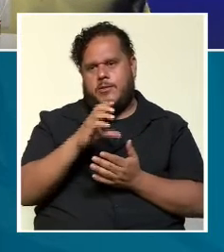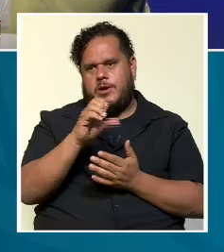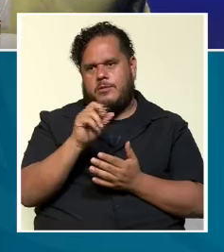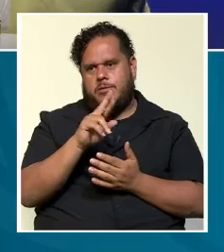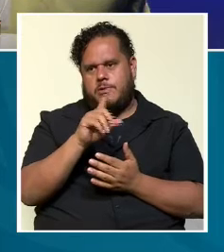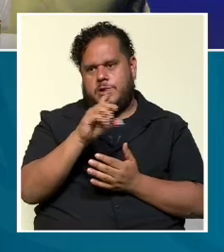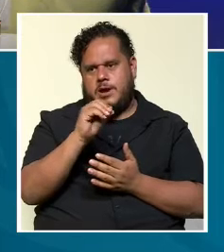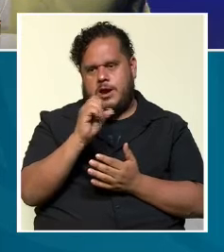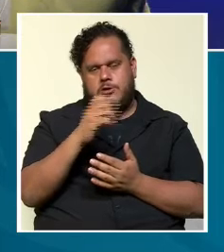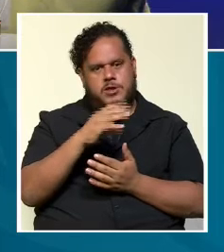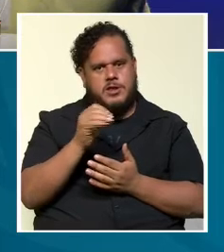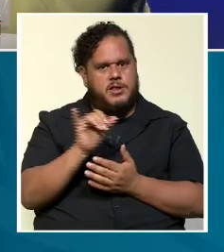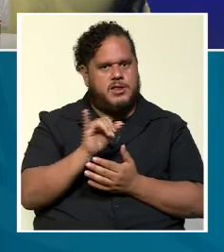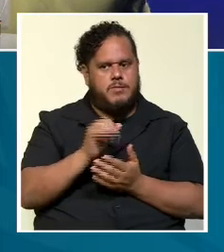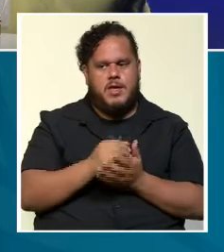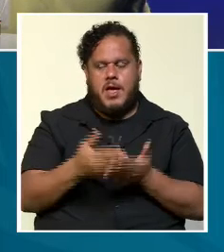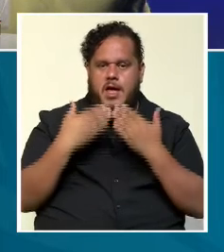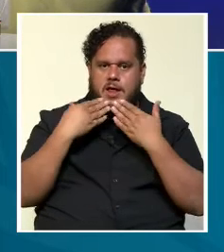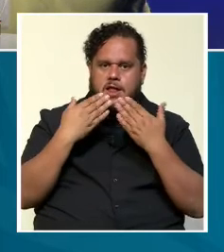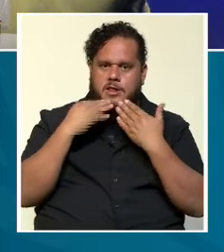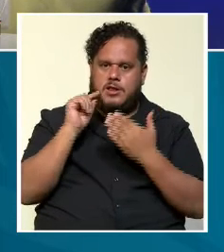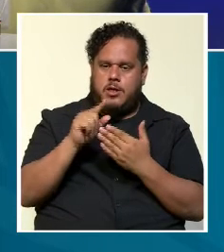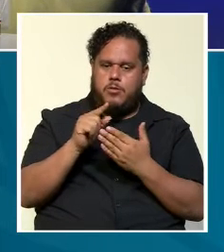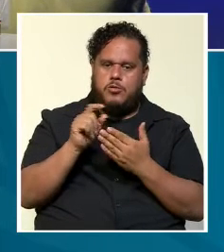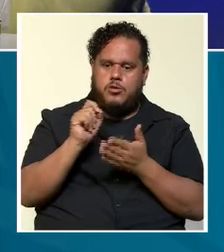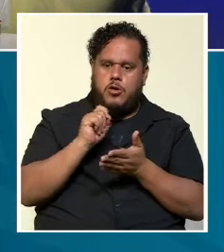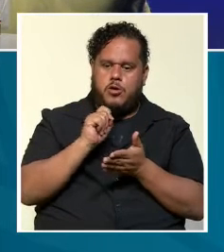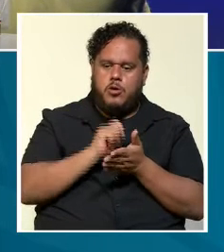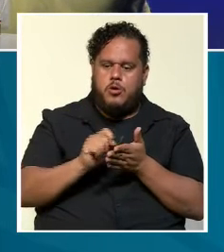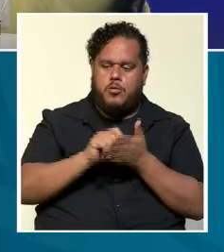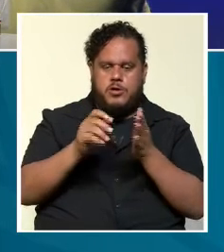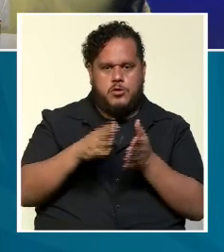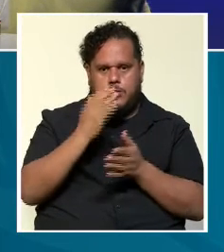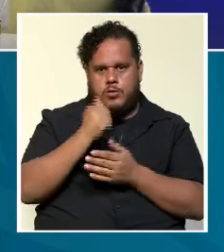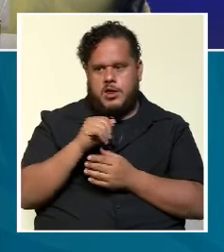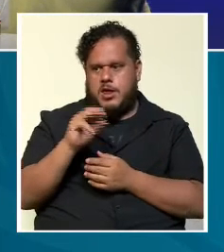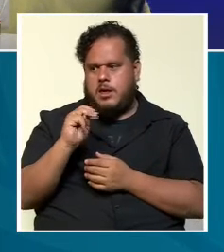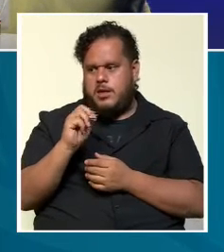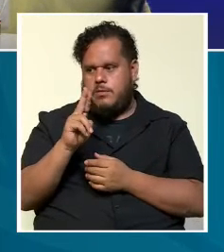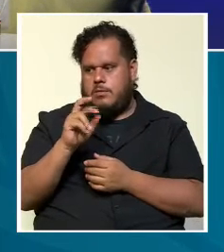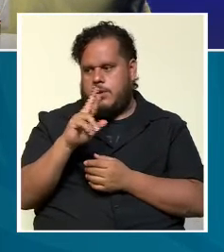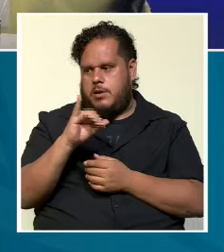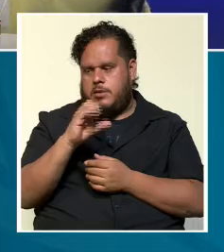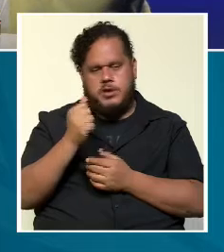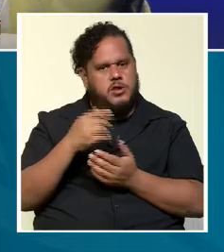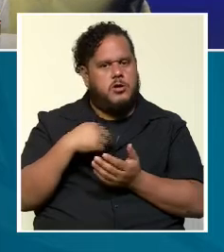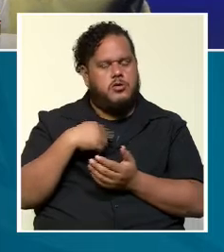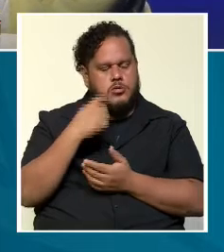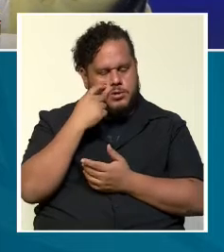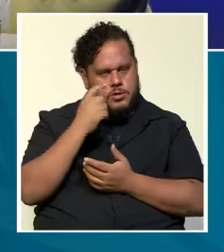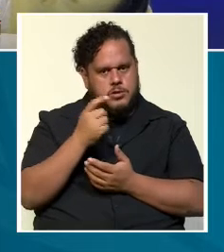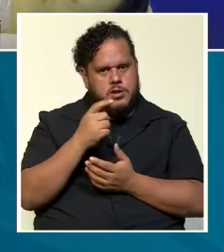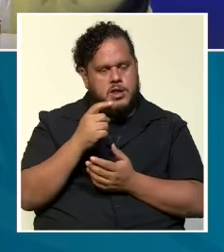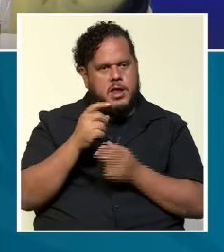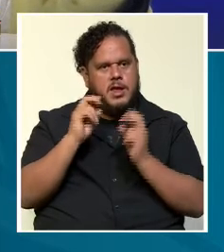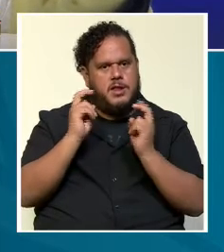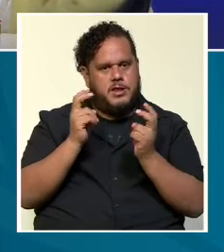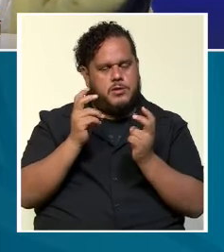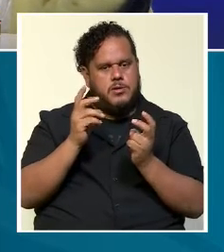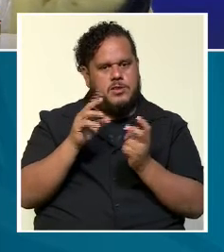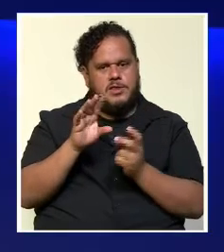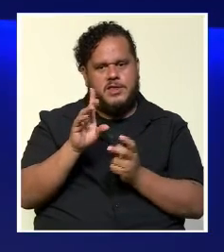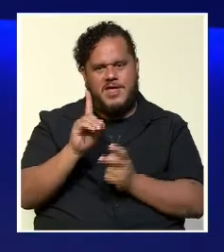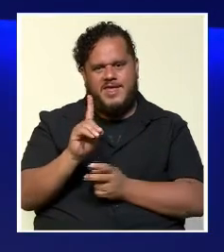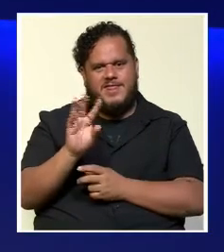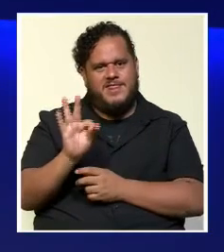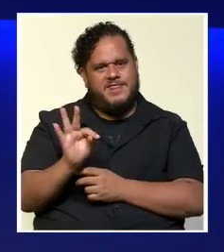y también agradecerte a vos como editor, porque, bueno, Mauricio te reconocía el título de director